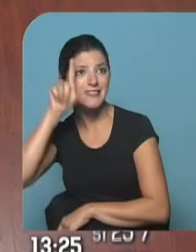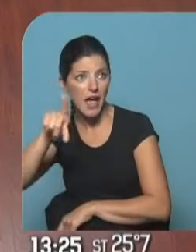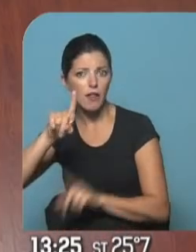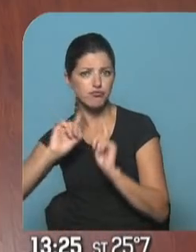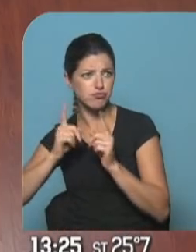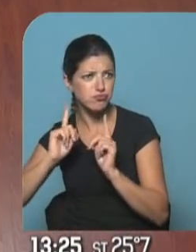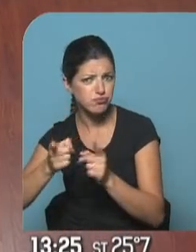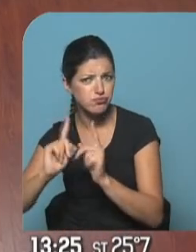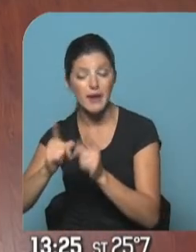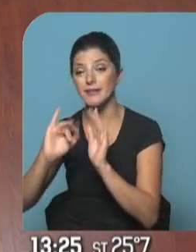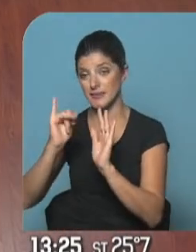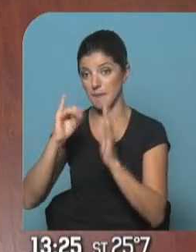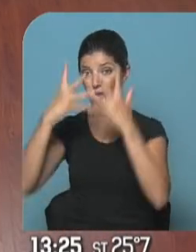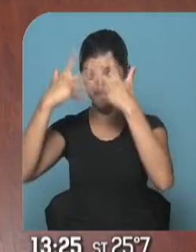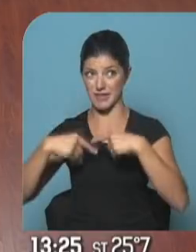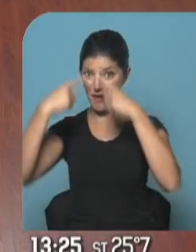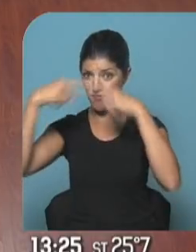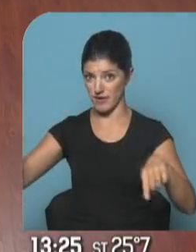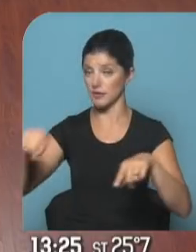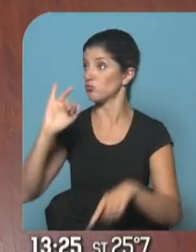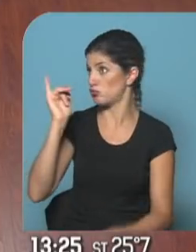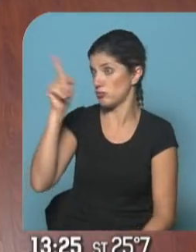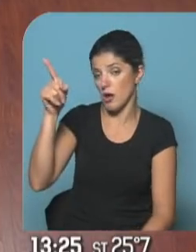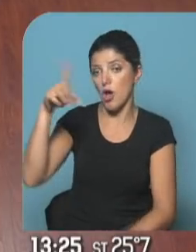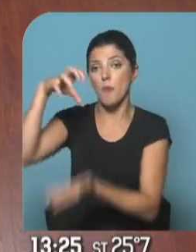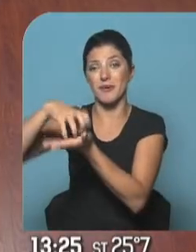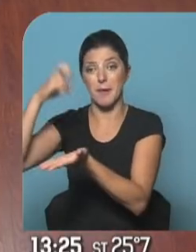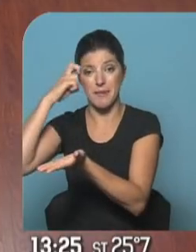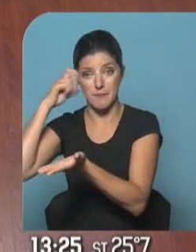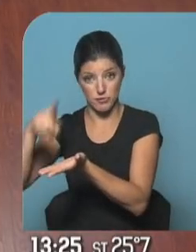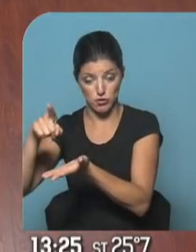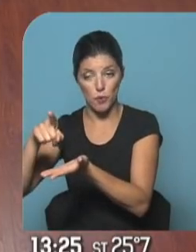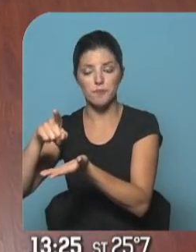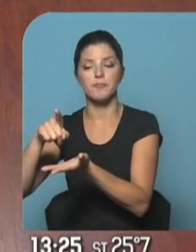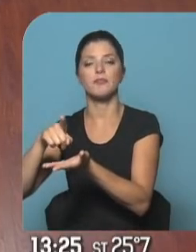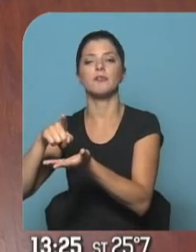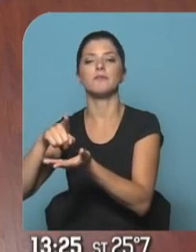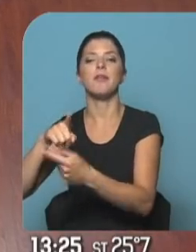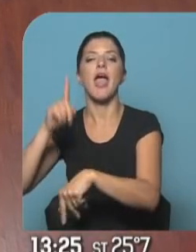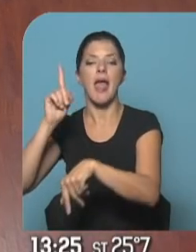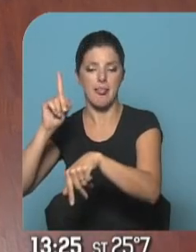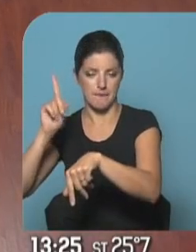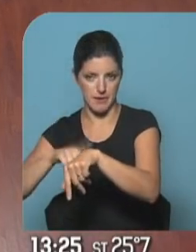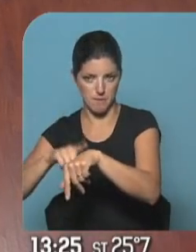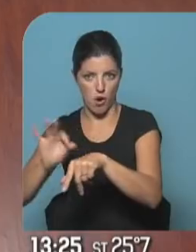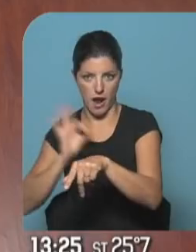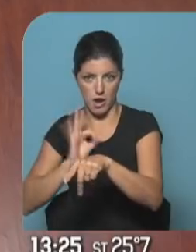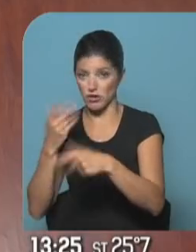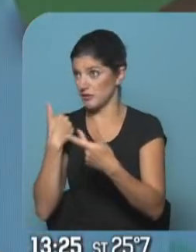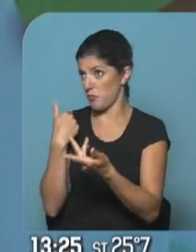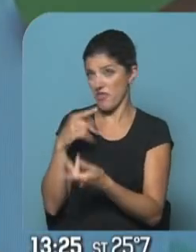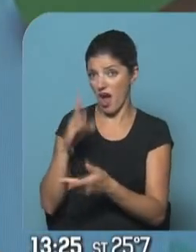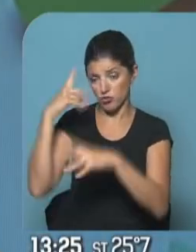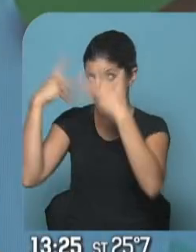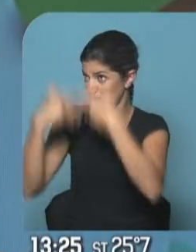Los sistemas parlamentarios, los sistemas son diferentes. Sí, porque además el sistema parlamentario no tiene mandato fijo. O tiene un mandato fijo que puede ser revocado en cualquier momento por el Parlamento. Esta es